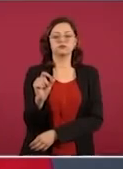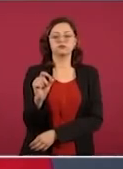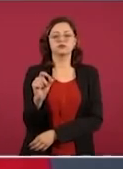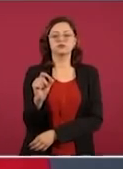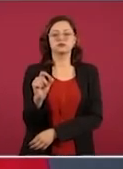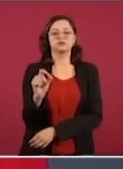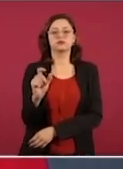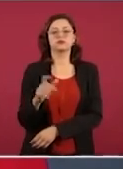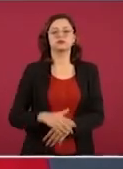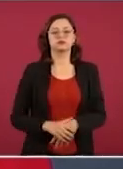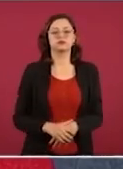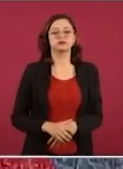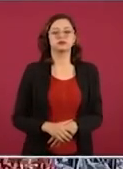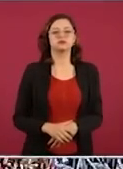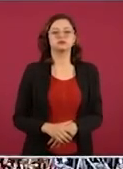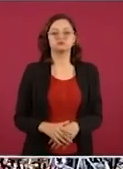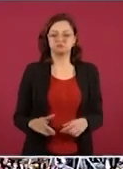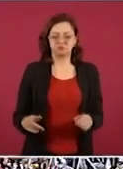Ya estarán